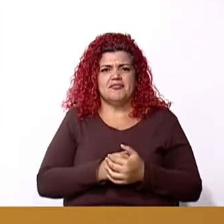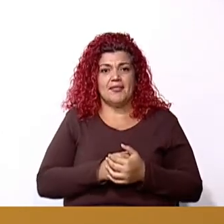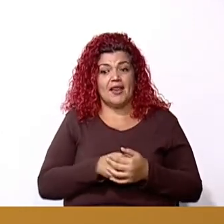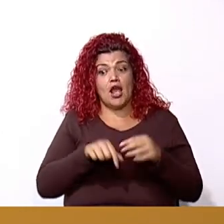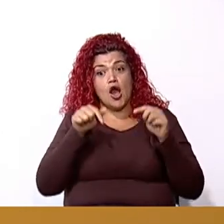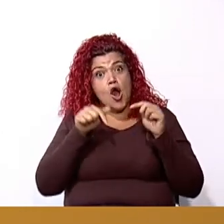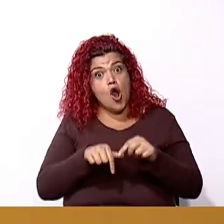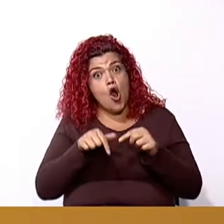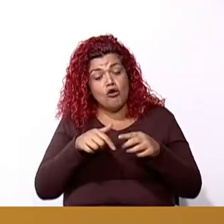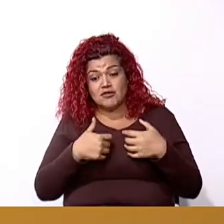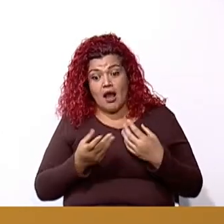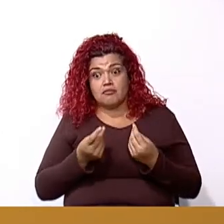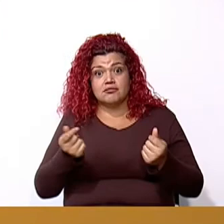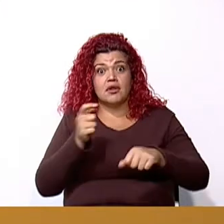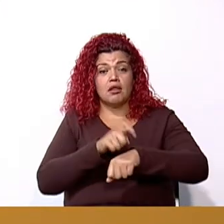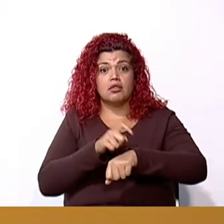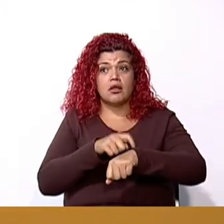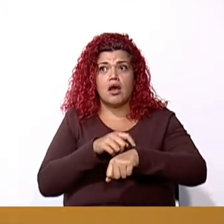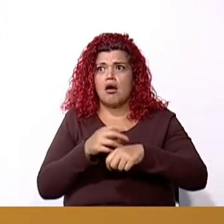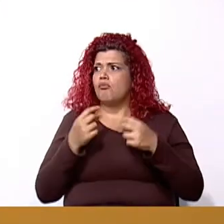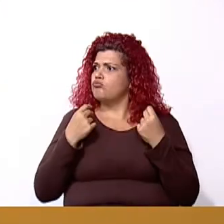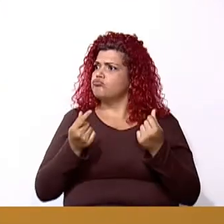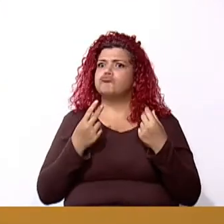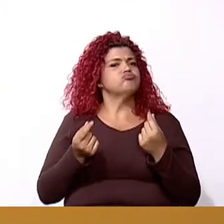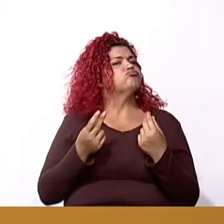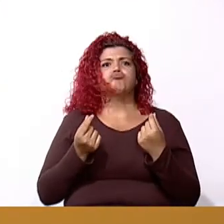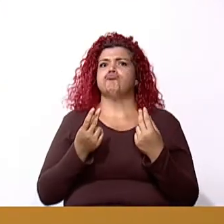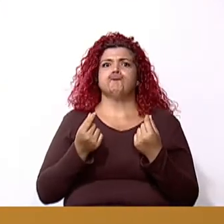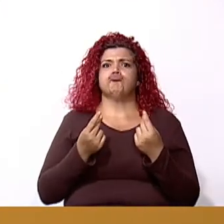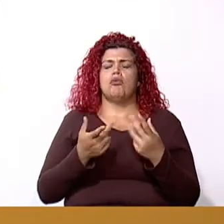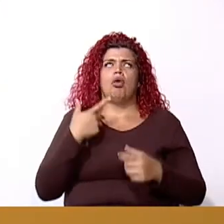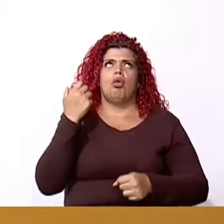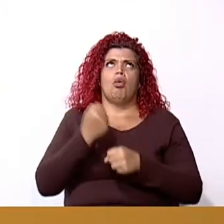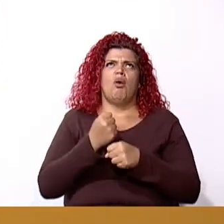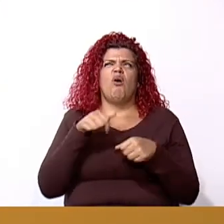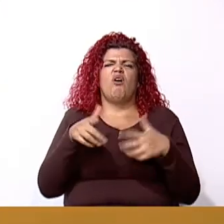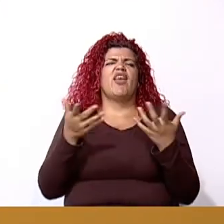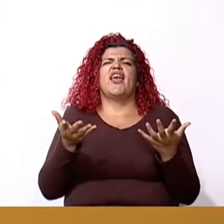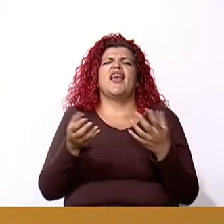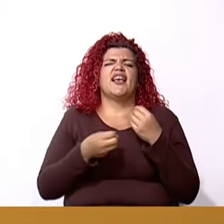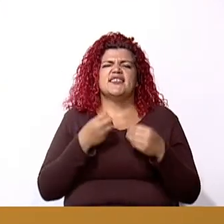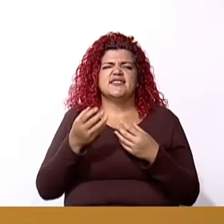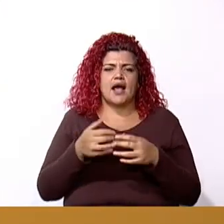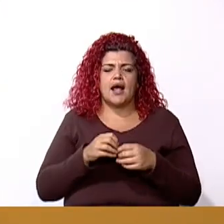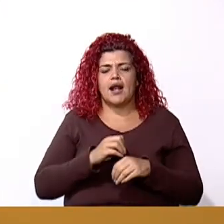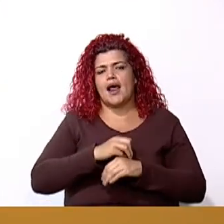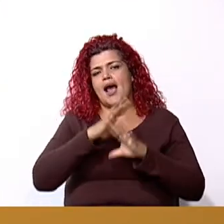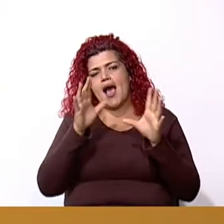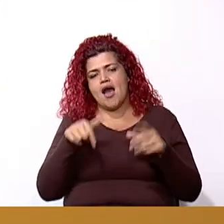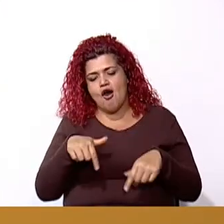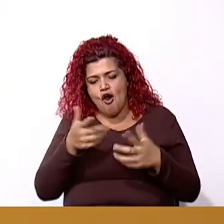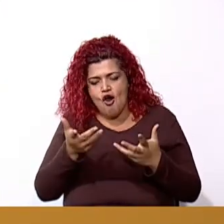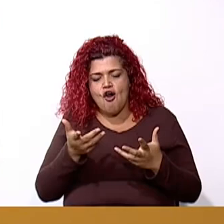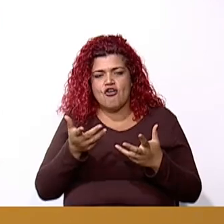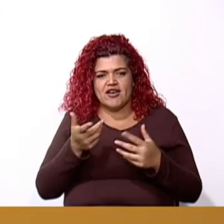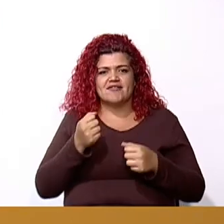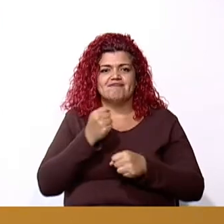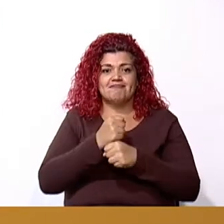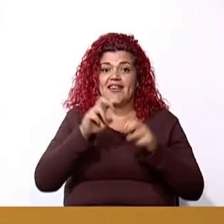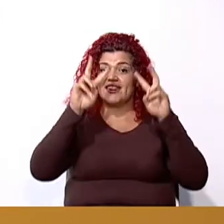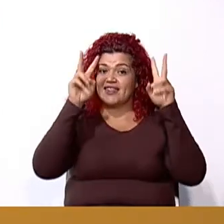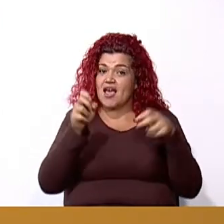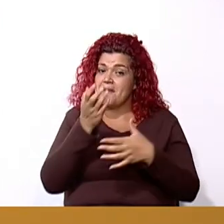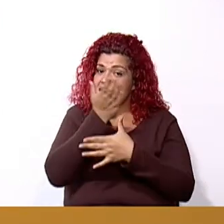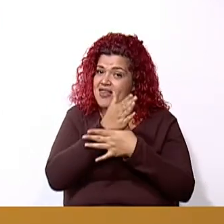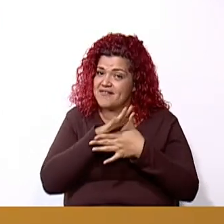hoy se nos ha ido el tiempo volando. ¿Qué trabajamos hoy? ¡Claro! Trabajamos el tema de